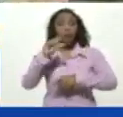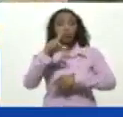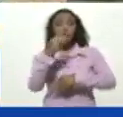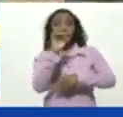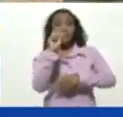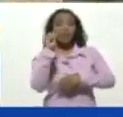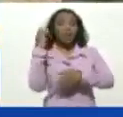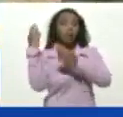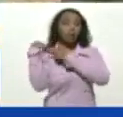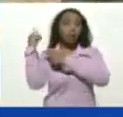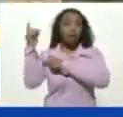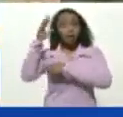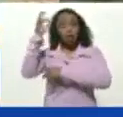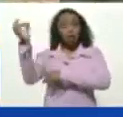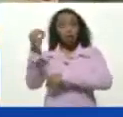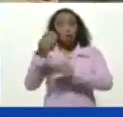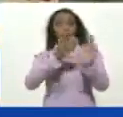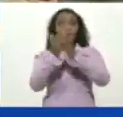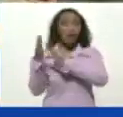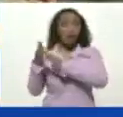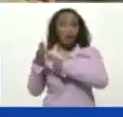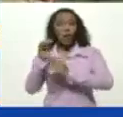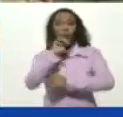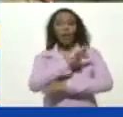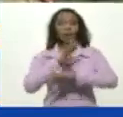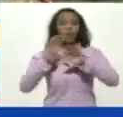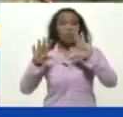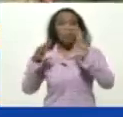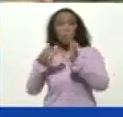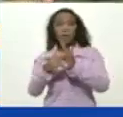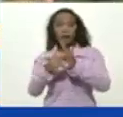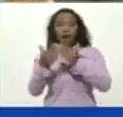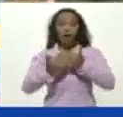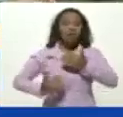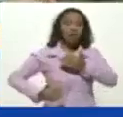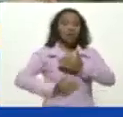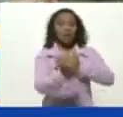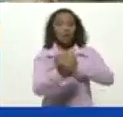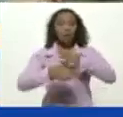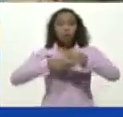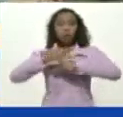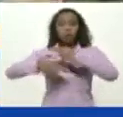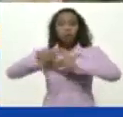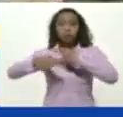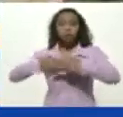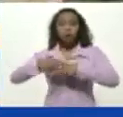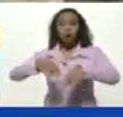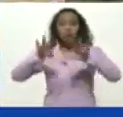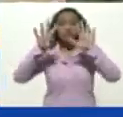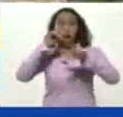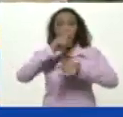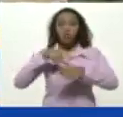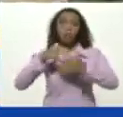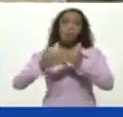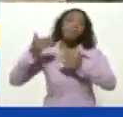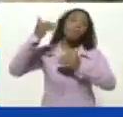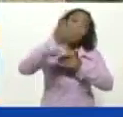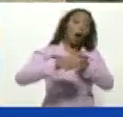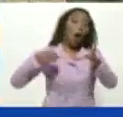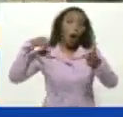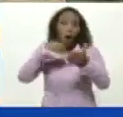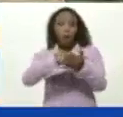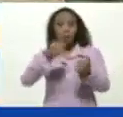Acuña, del Consejo Comunal 49.000, avanzando en revolución 9 años después del golpe